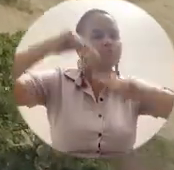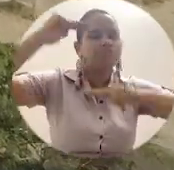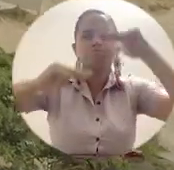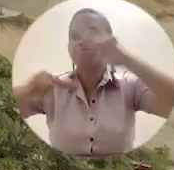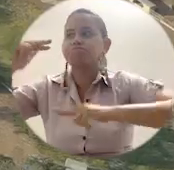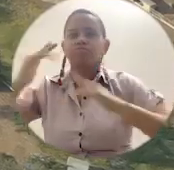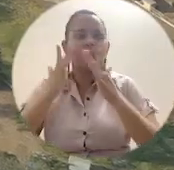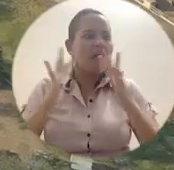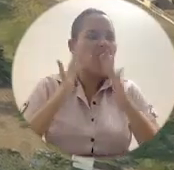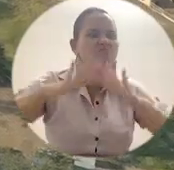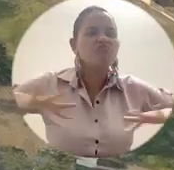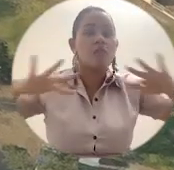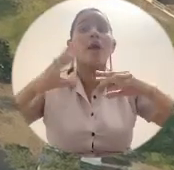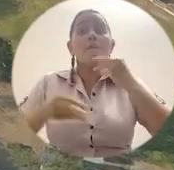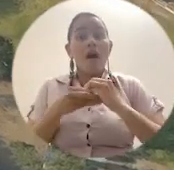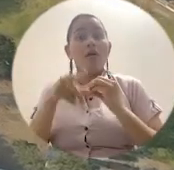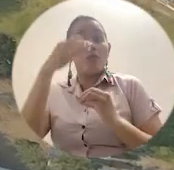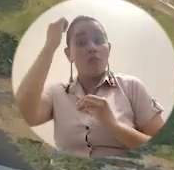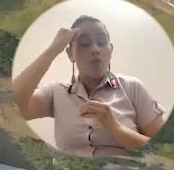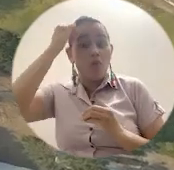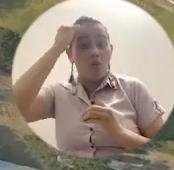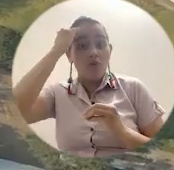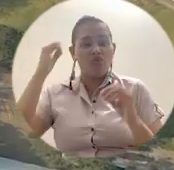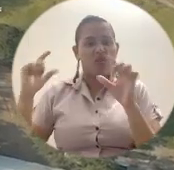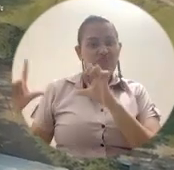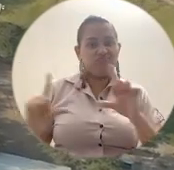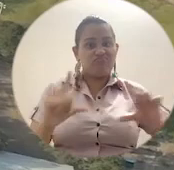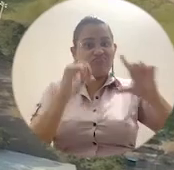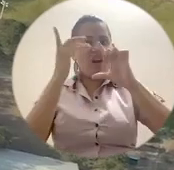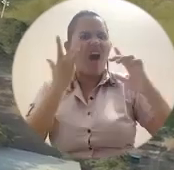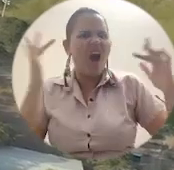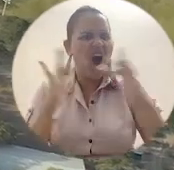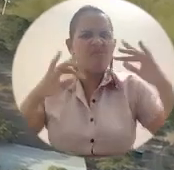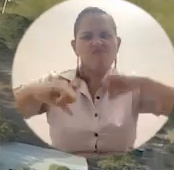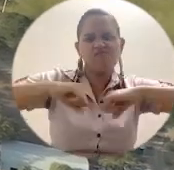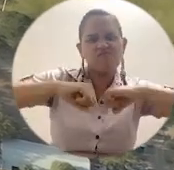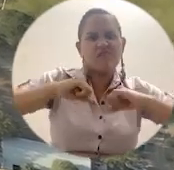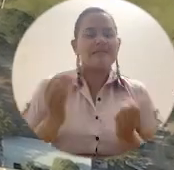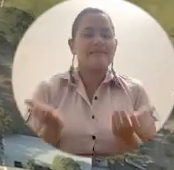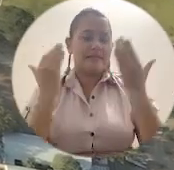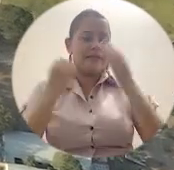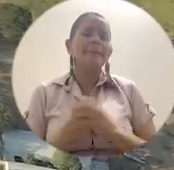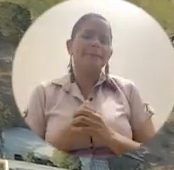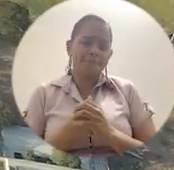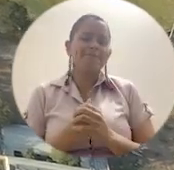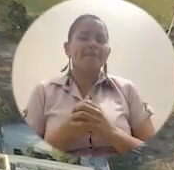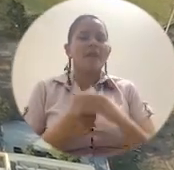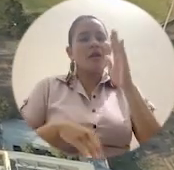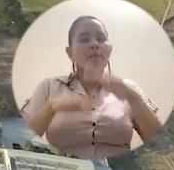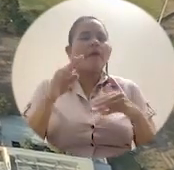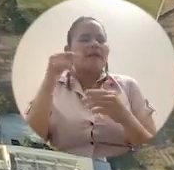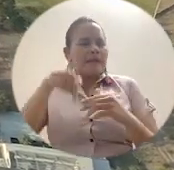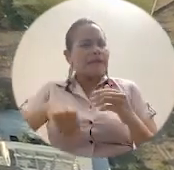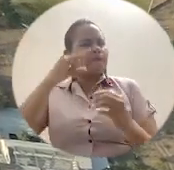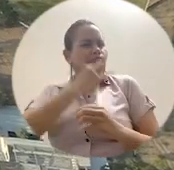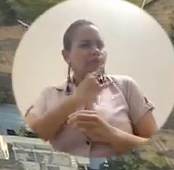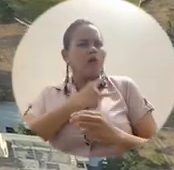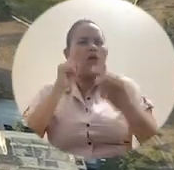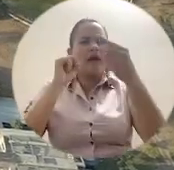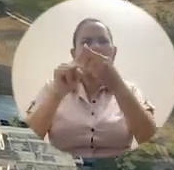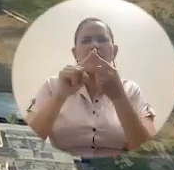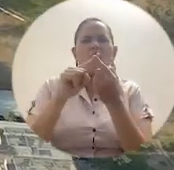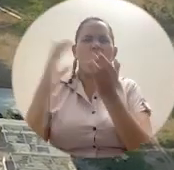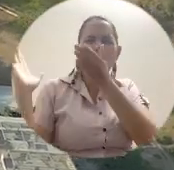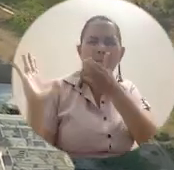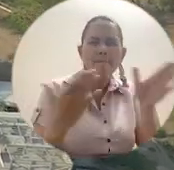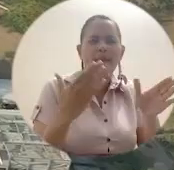acceso suficiente y oportuno tanto a suministros como a docentes con niveles académicos altos. Asimismo, la universidad presenta planes a mediano